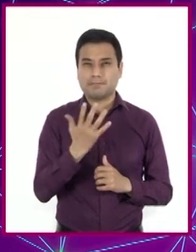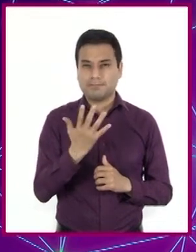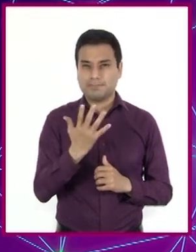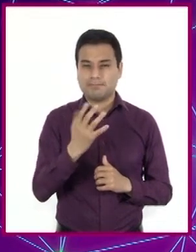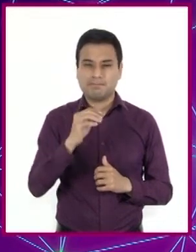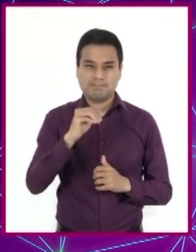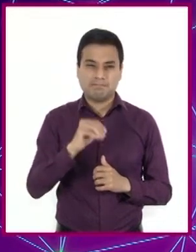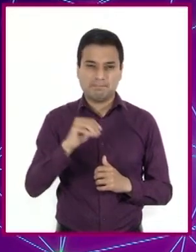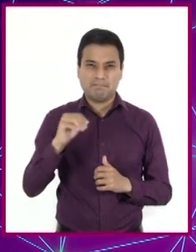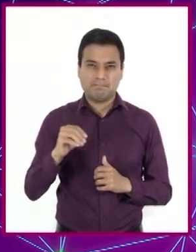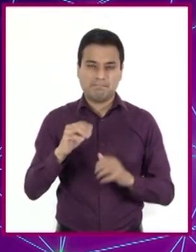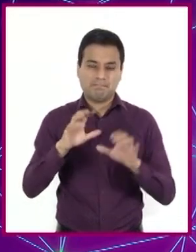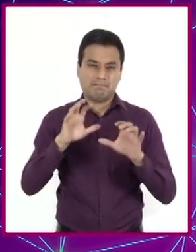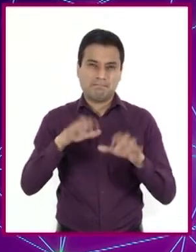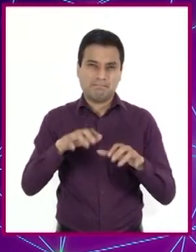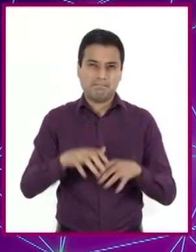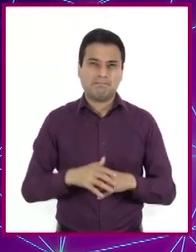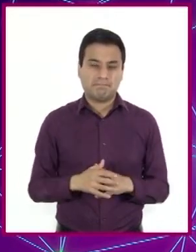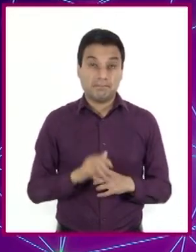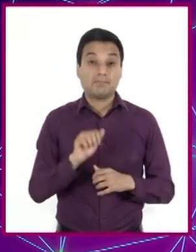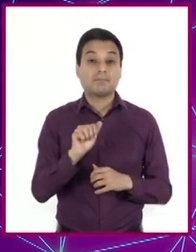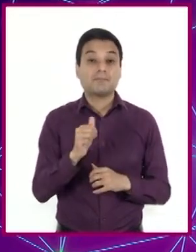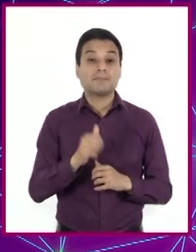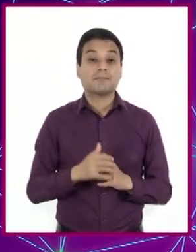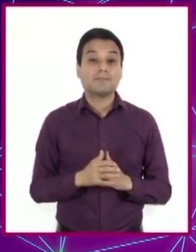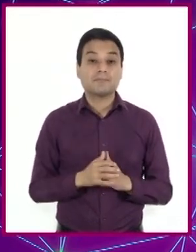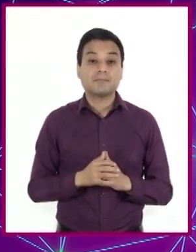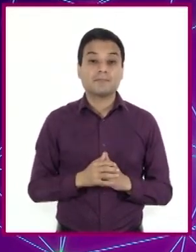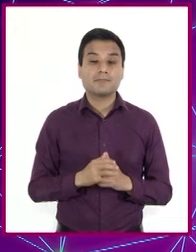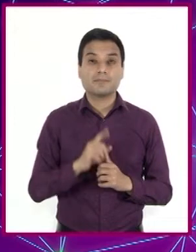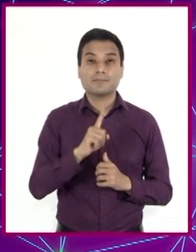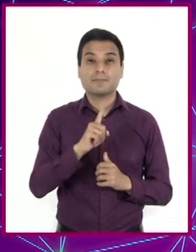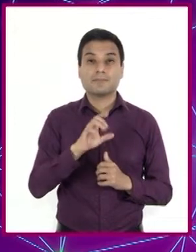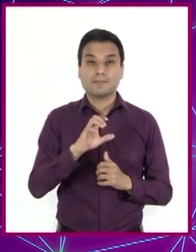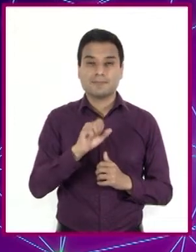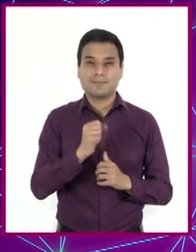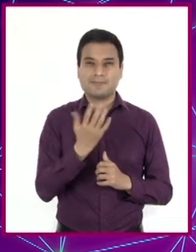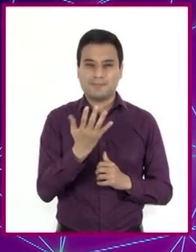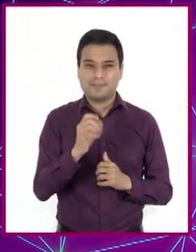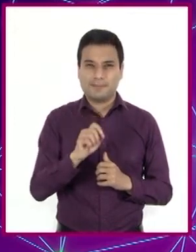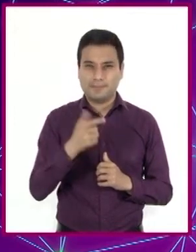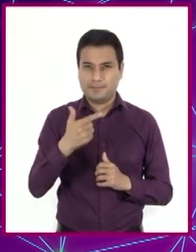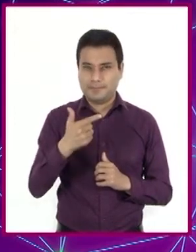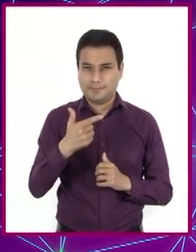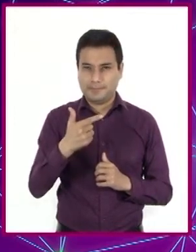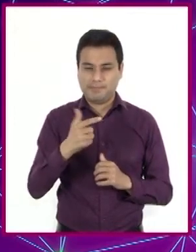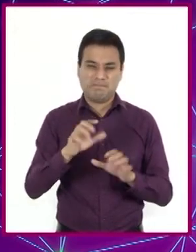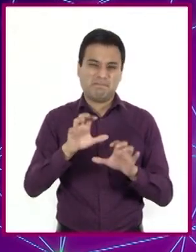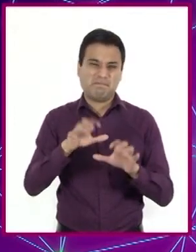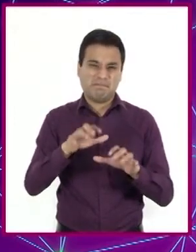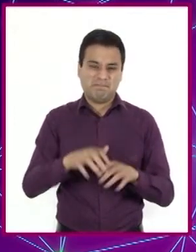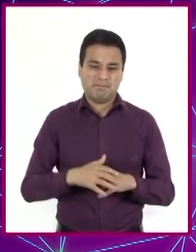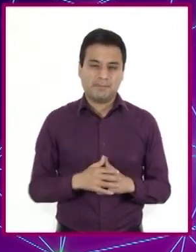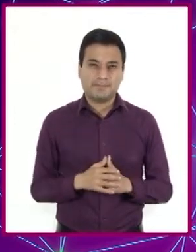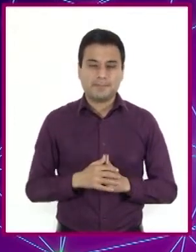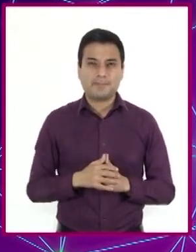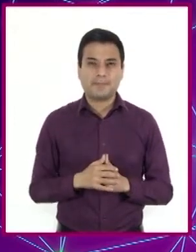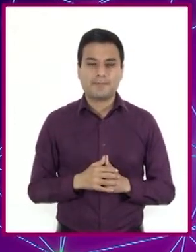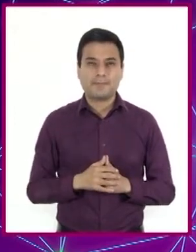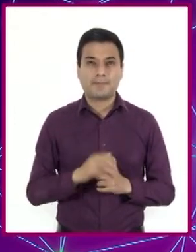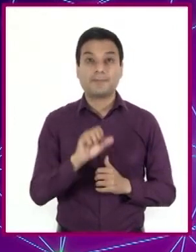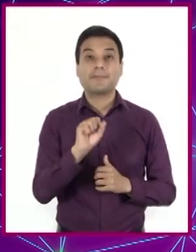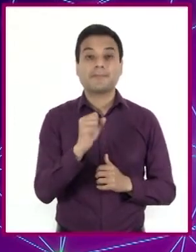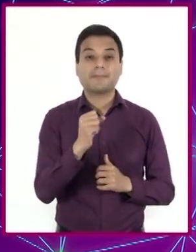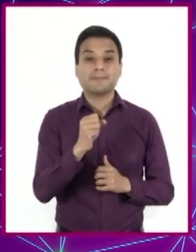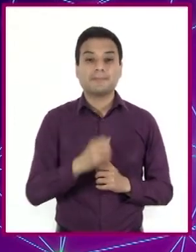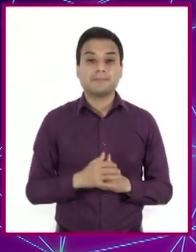176.5 milímetros de agua. En agosto, el promedio es de 165.7 milímetros. En